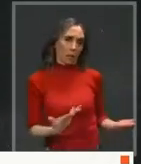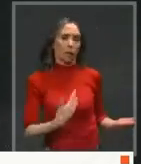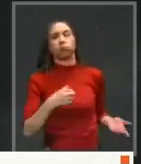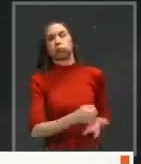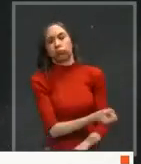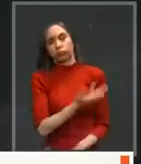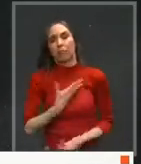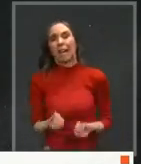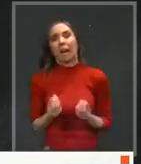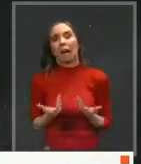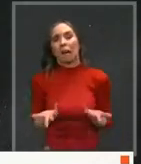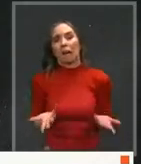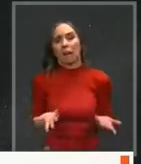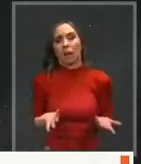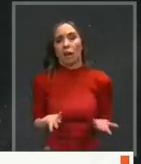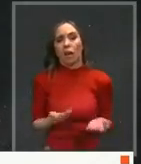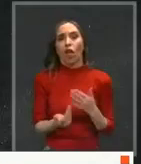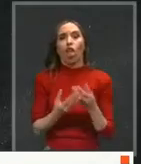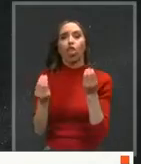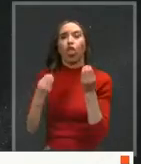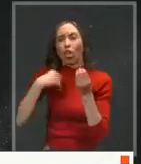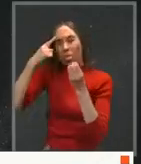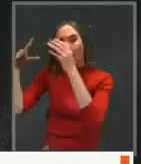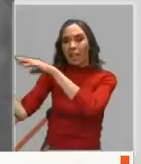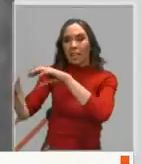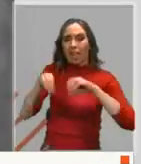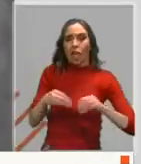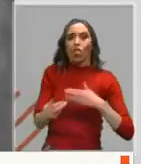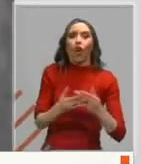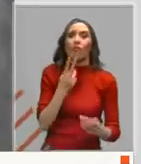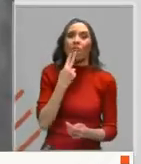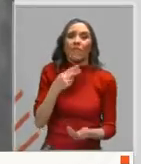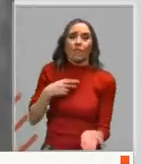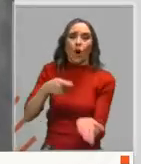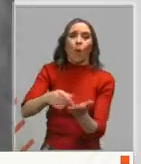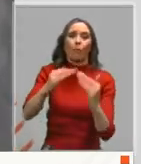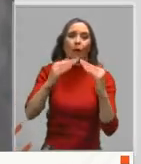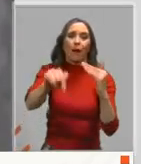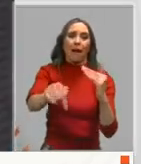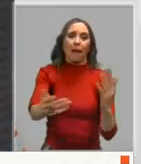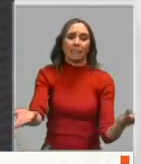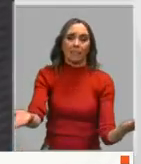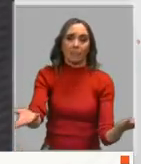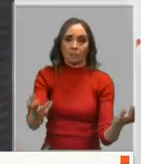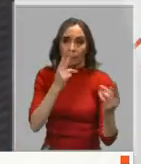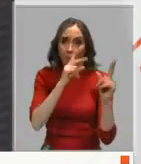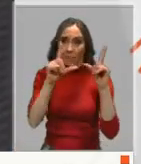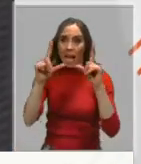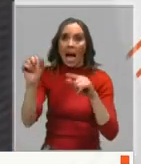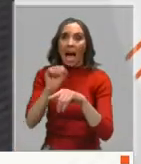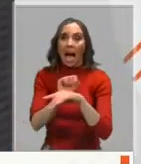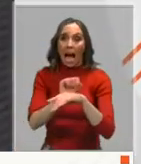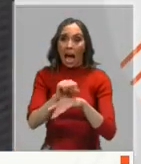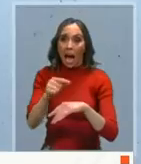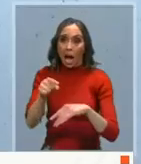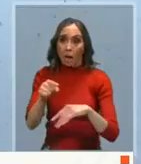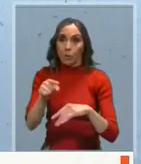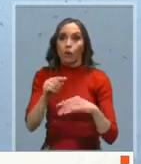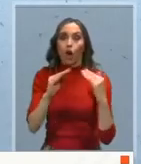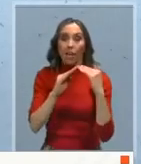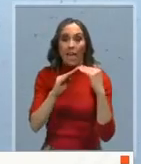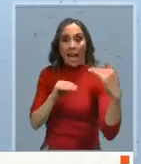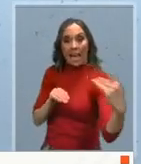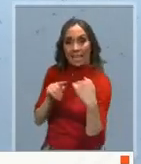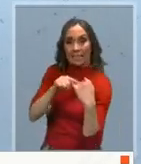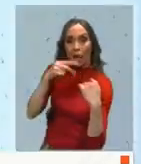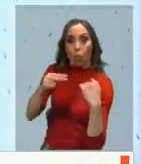¿qué onda? ¿Dónde los traje? ¿Dónde estoy viviendo? Y tal como se ven las imágenes, el vehículo estacionado afuera de su vivienda,